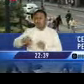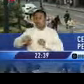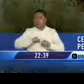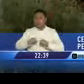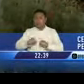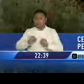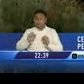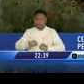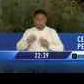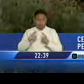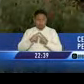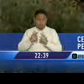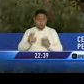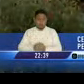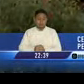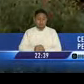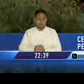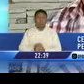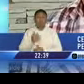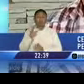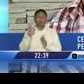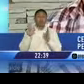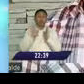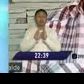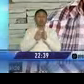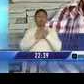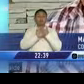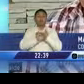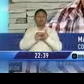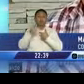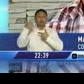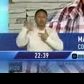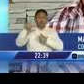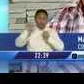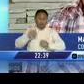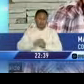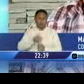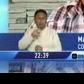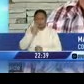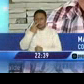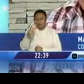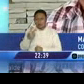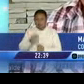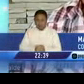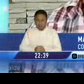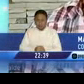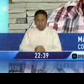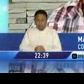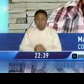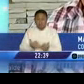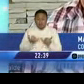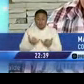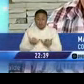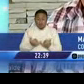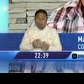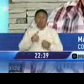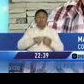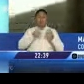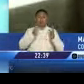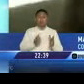La red social que mucho estimula la parte visual del ser humano. Lo que menos deben hacer en este momento los